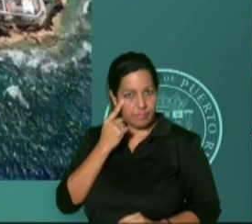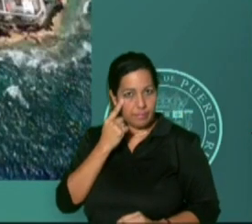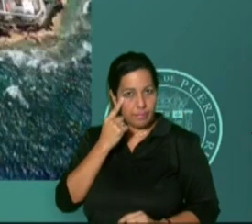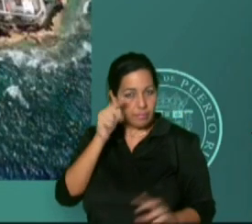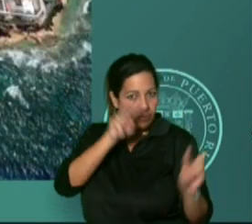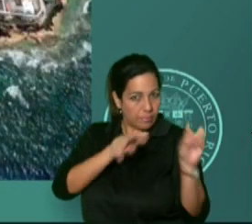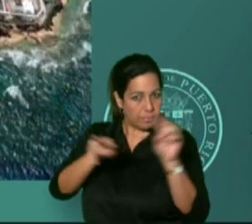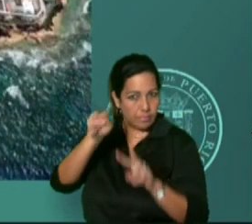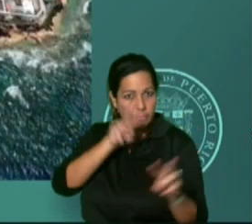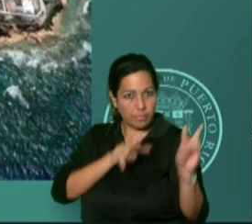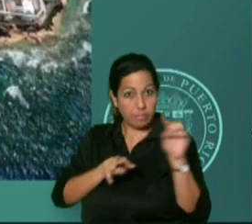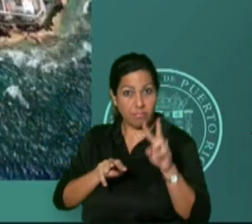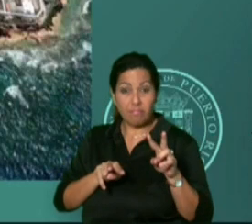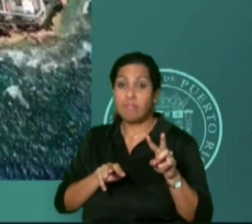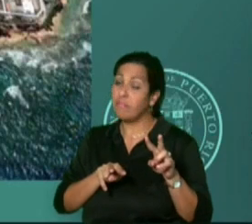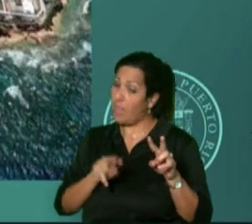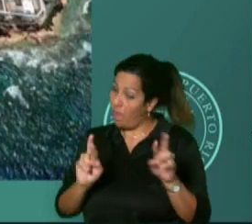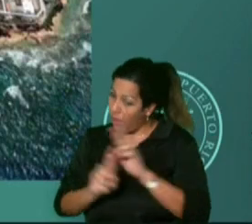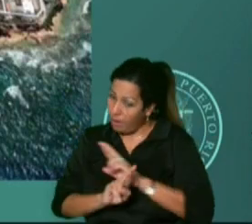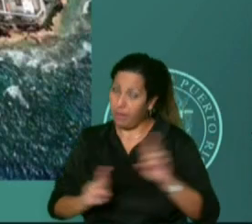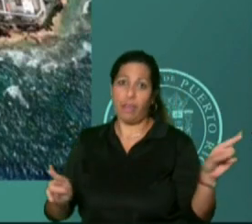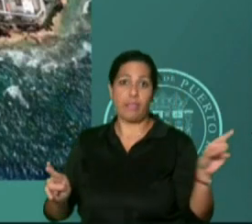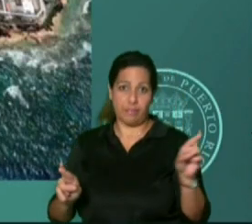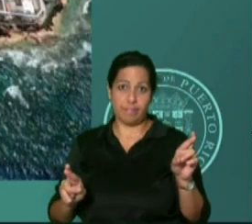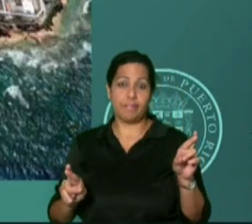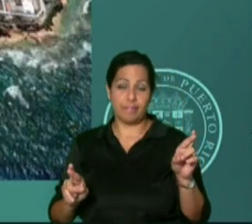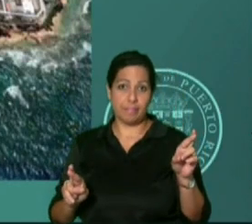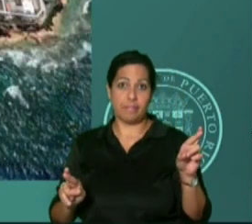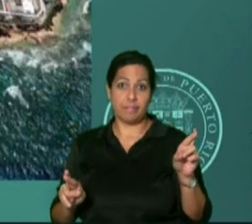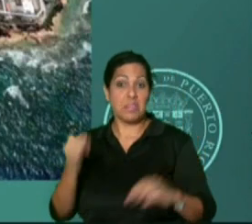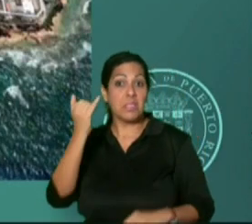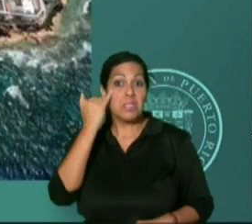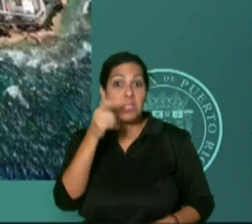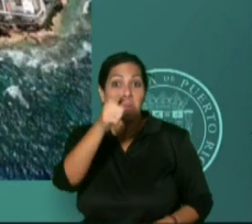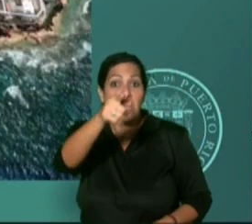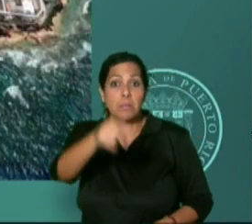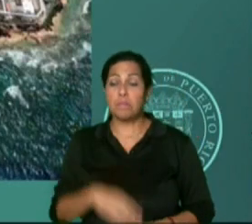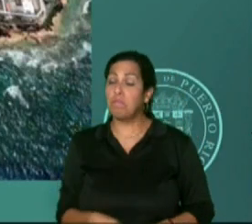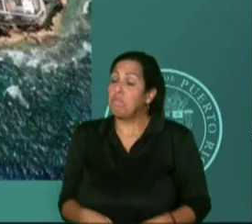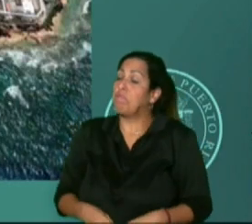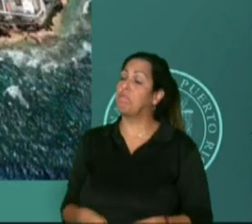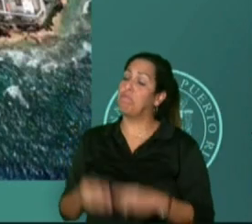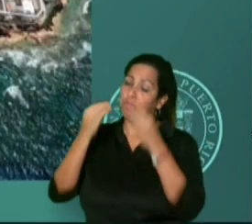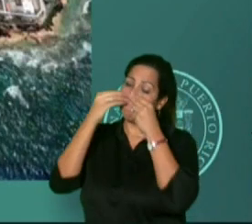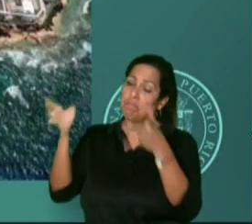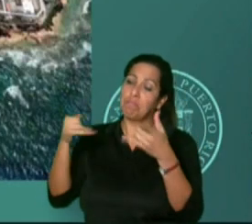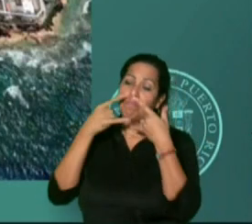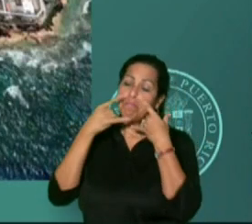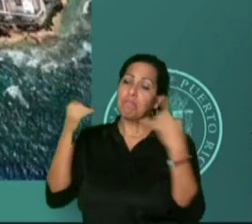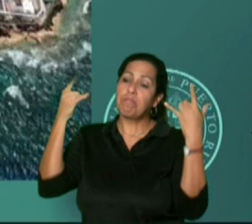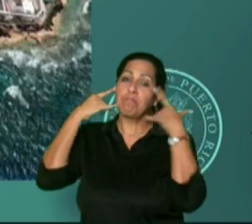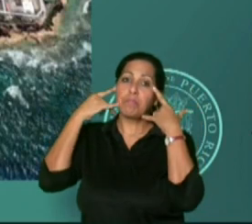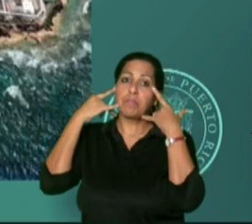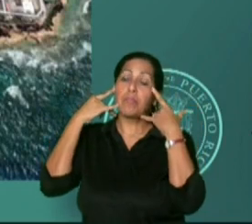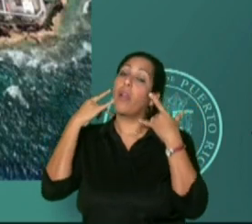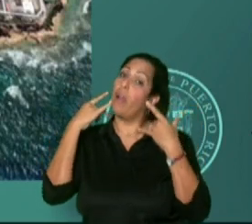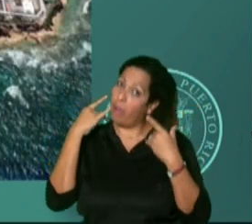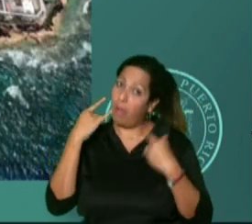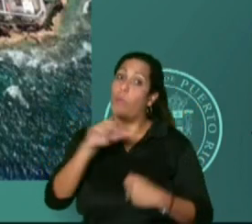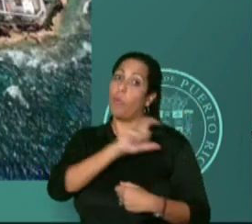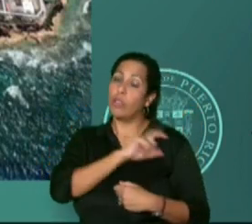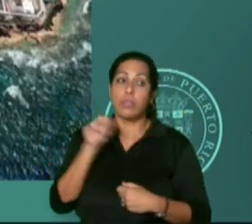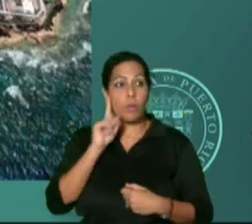las patrullas, disponibles para aquellas personas que no utilicen mascarilla, se exponen